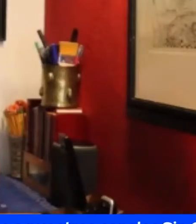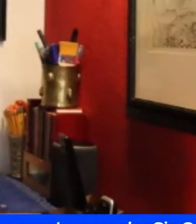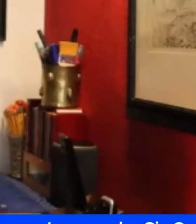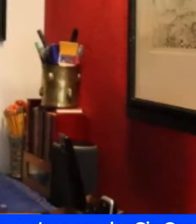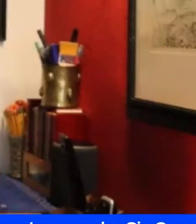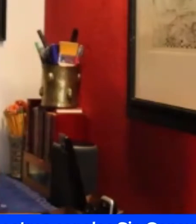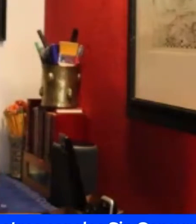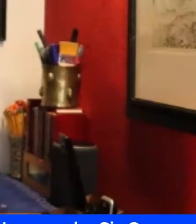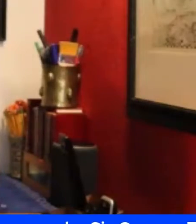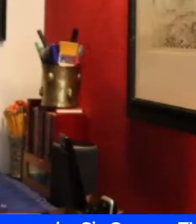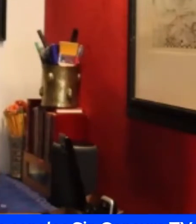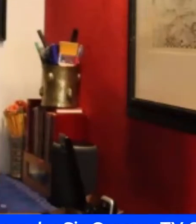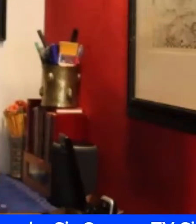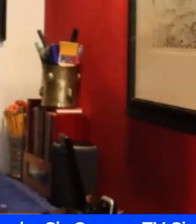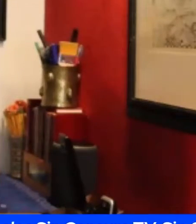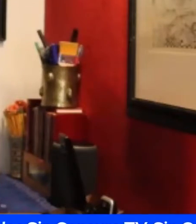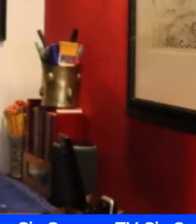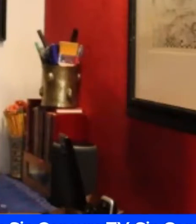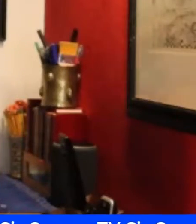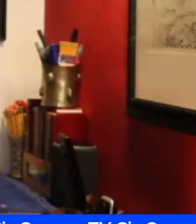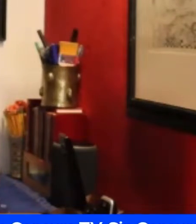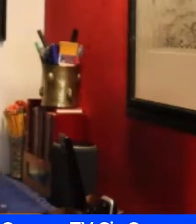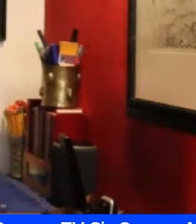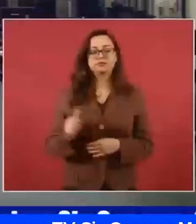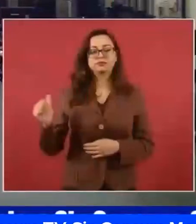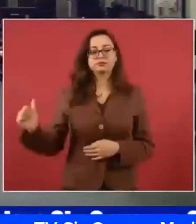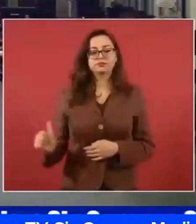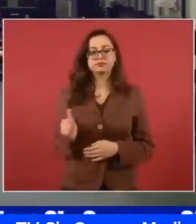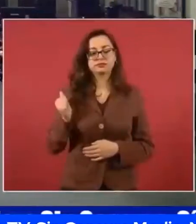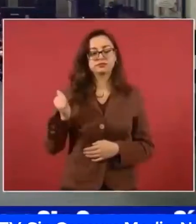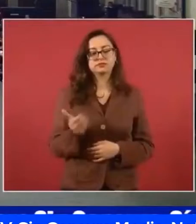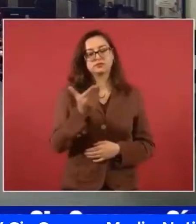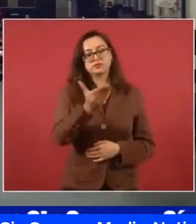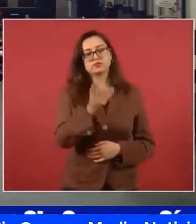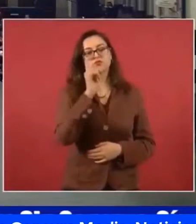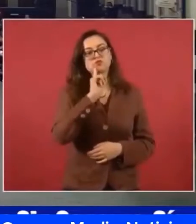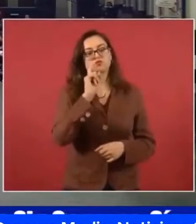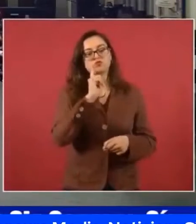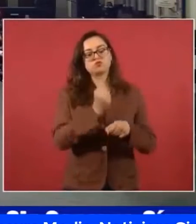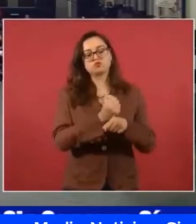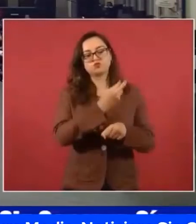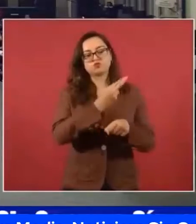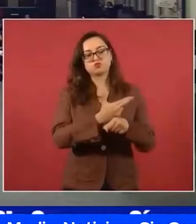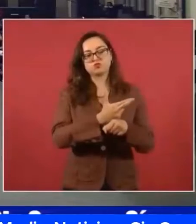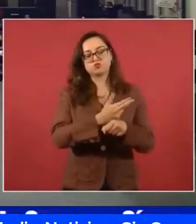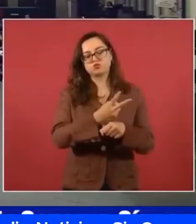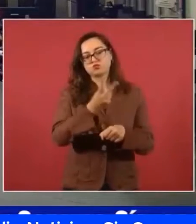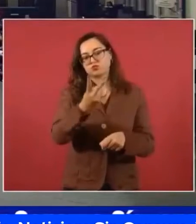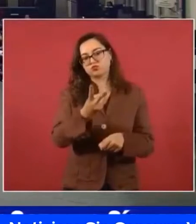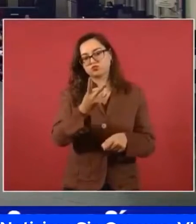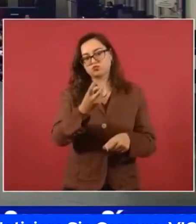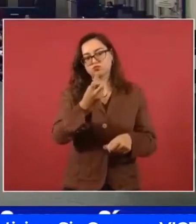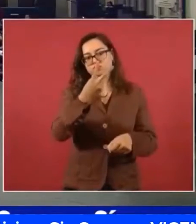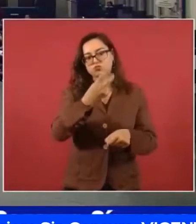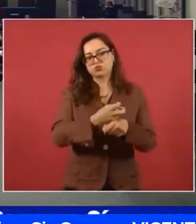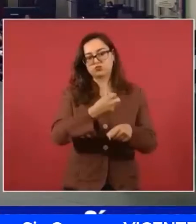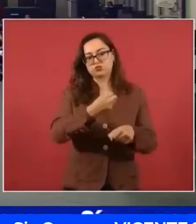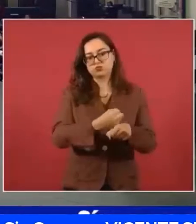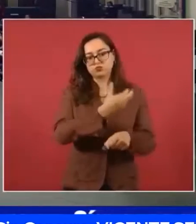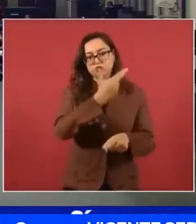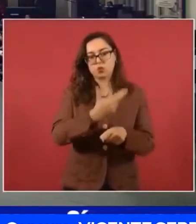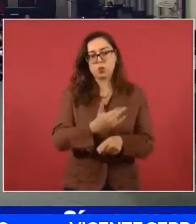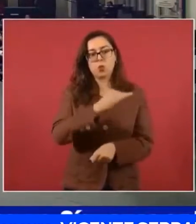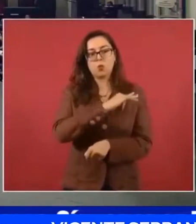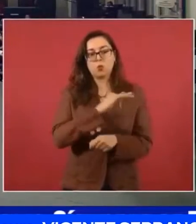justificada esta indignación del Ejecutivo. Secretaria y los subsecretarios, si nos pudiera dar una